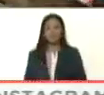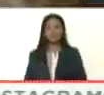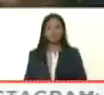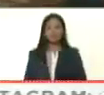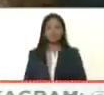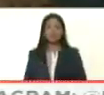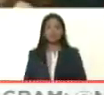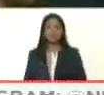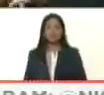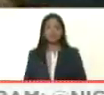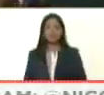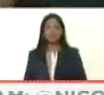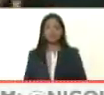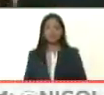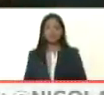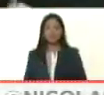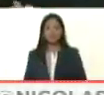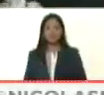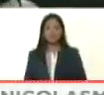Creo